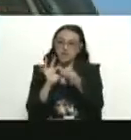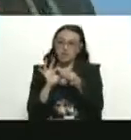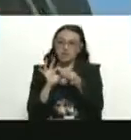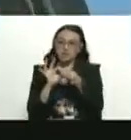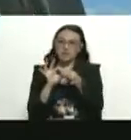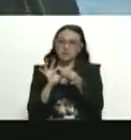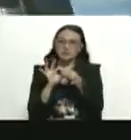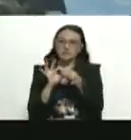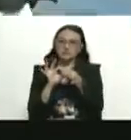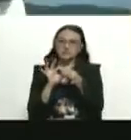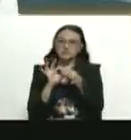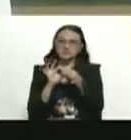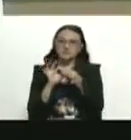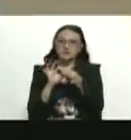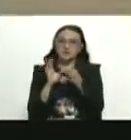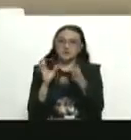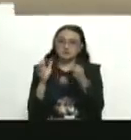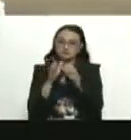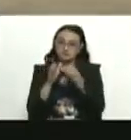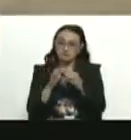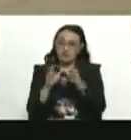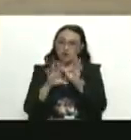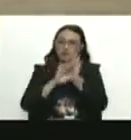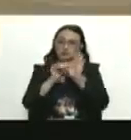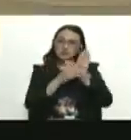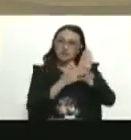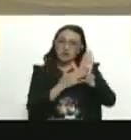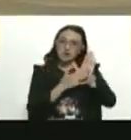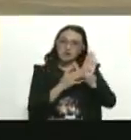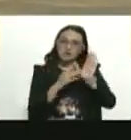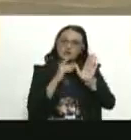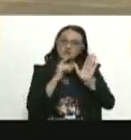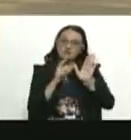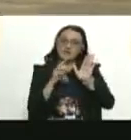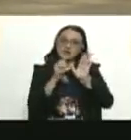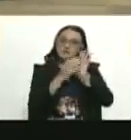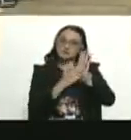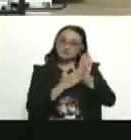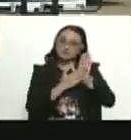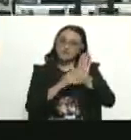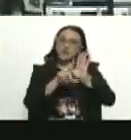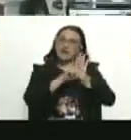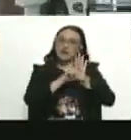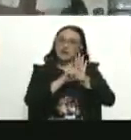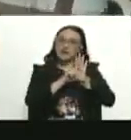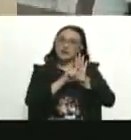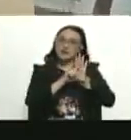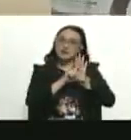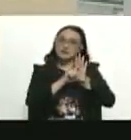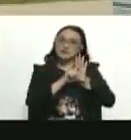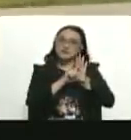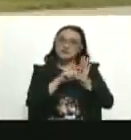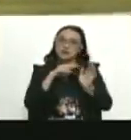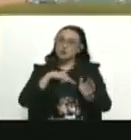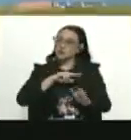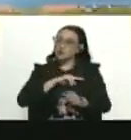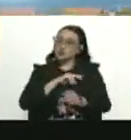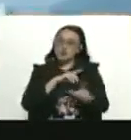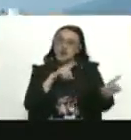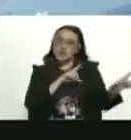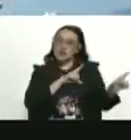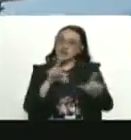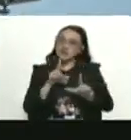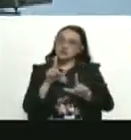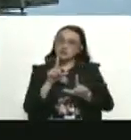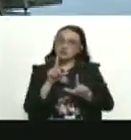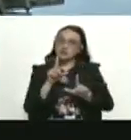los preceptos constitucionales consagrados en nuestra Carta Magna, estamos potencialmente prestos al